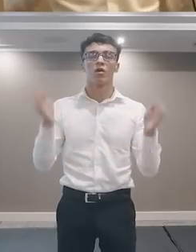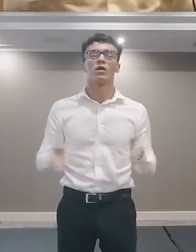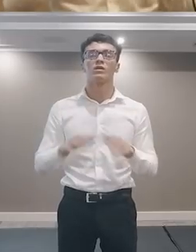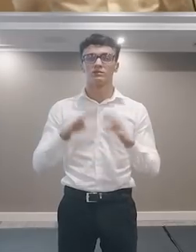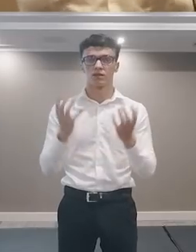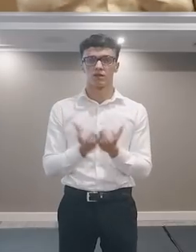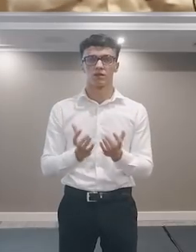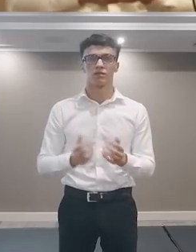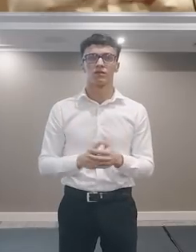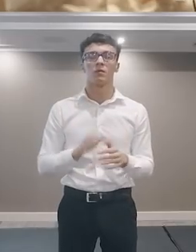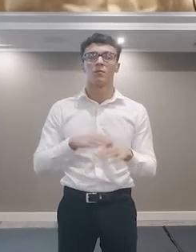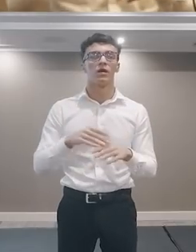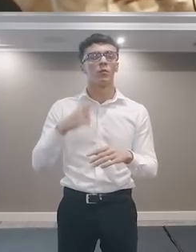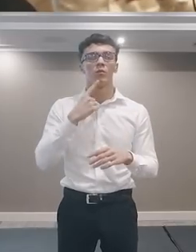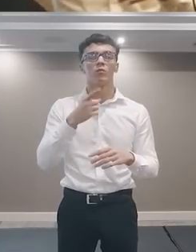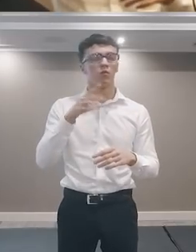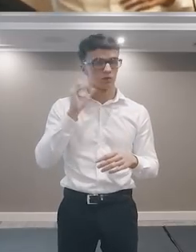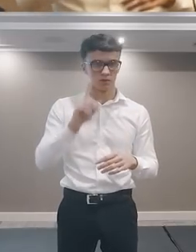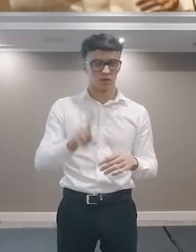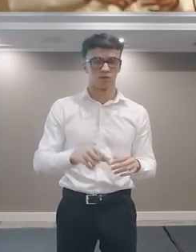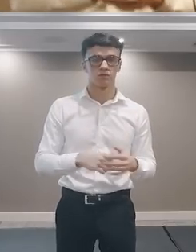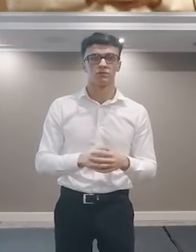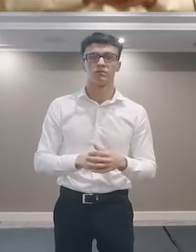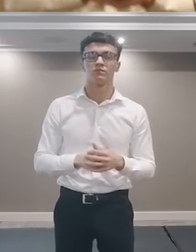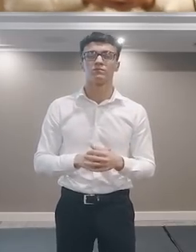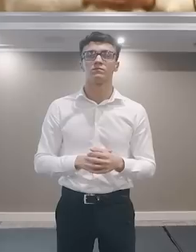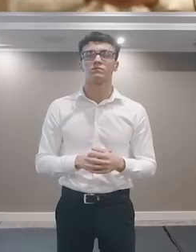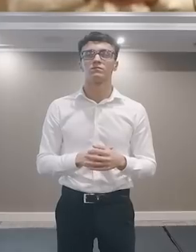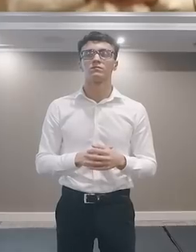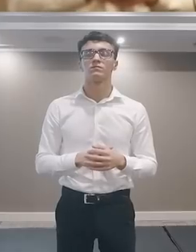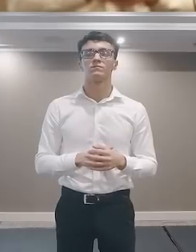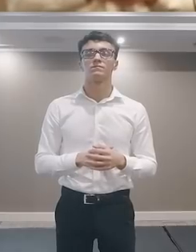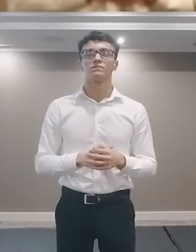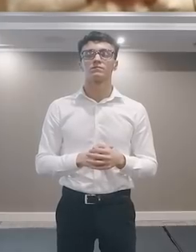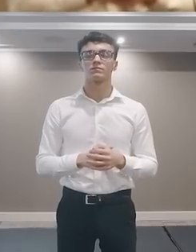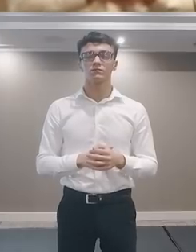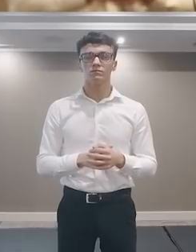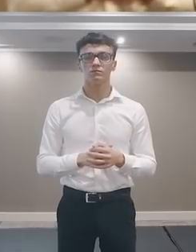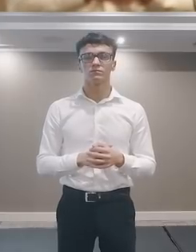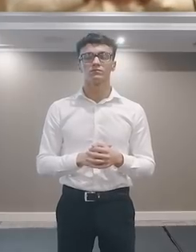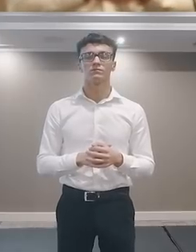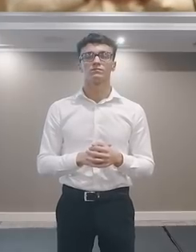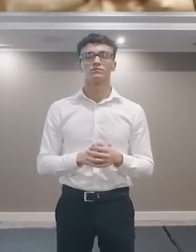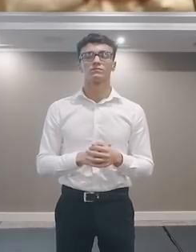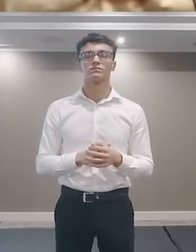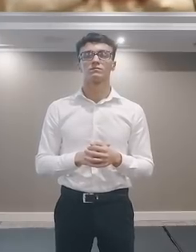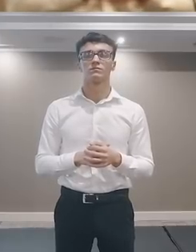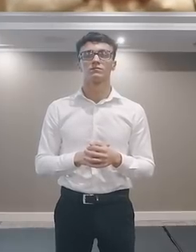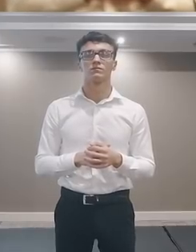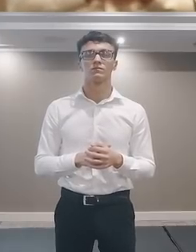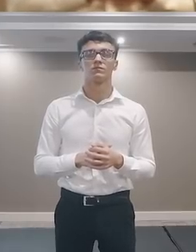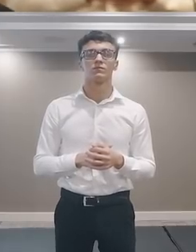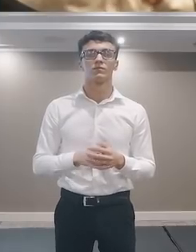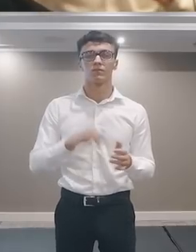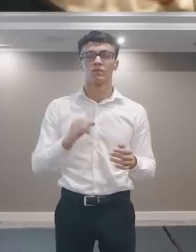esté familiarizado con la jerga tenemos también ese motor de búsqueda que me encanta yo de vez en cuando para para ver dónde